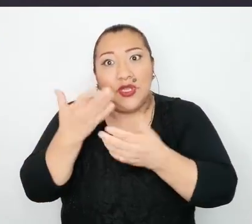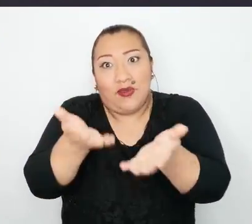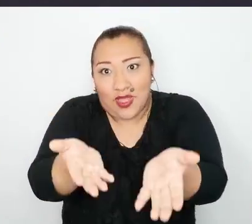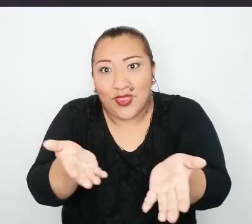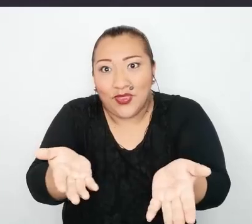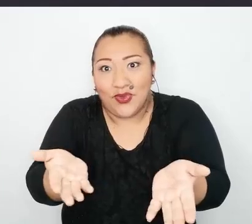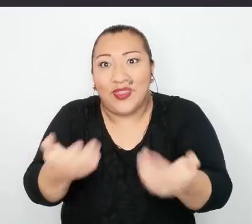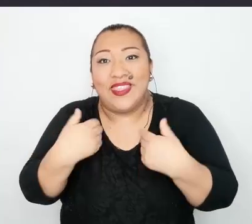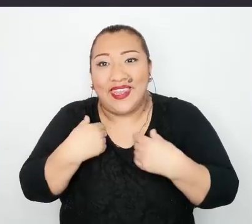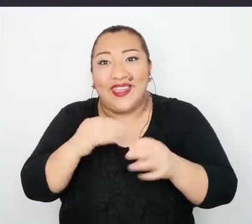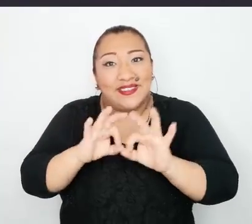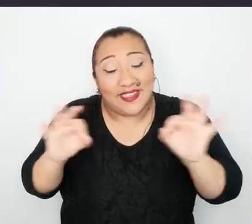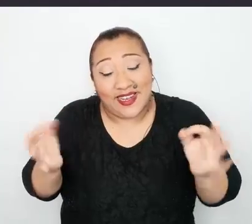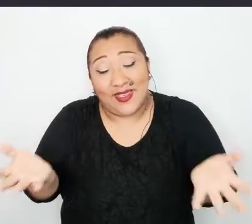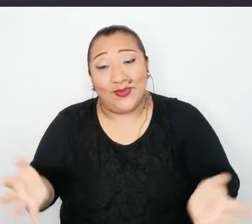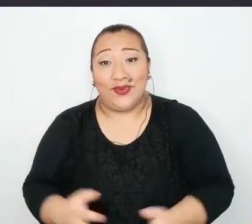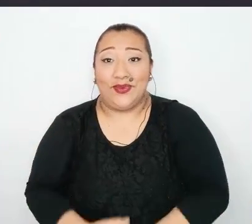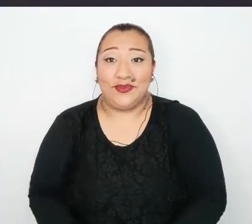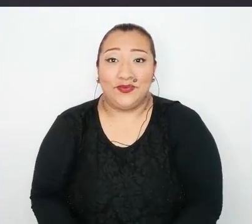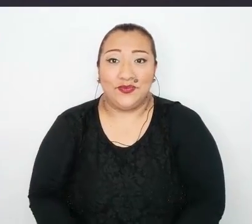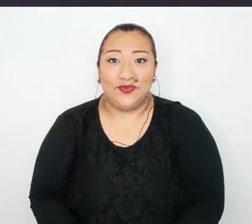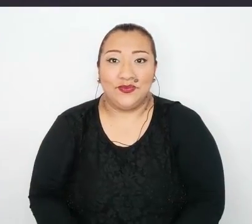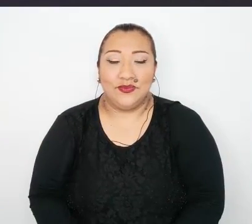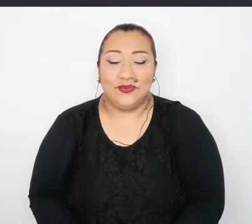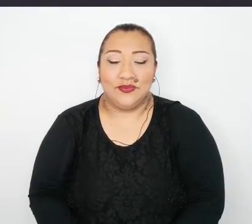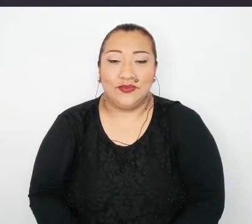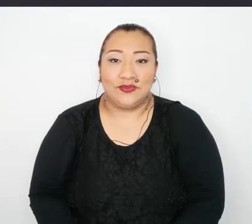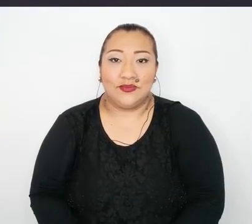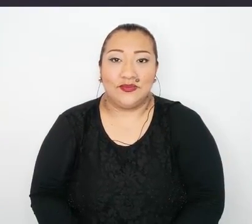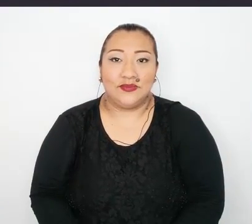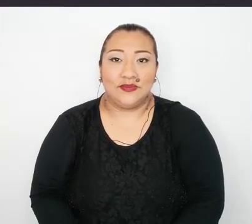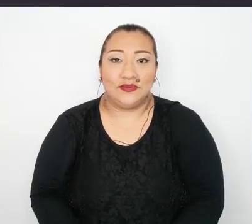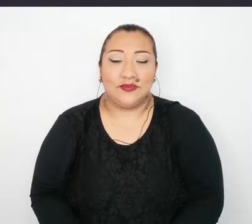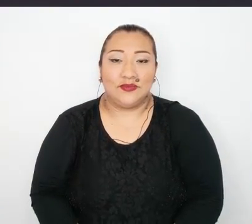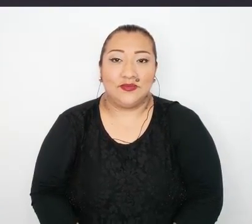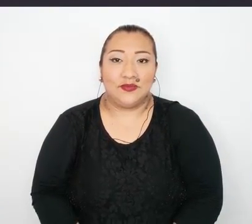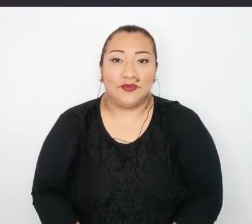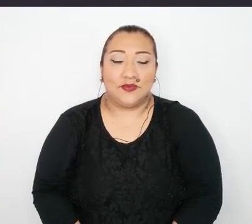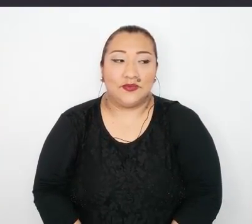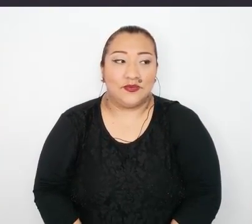justamente se haga cargo de esa responsabilidad, tienen que ser transparentes.